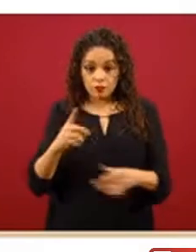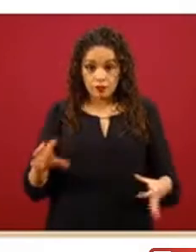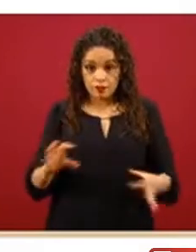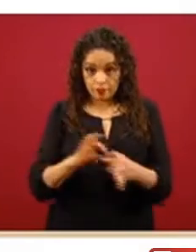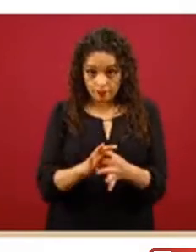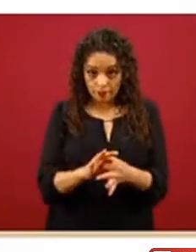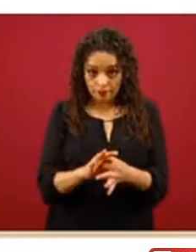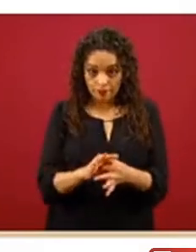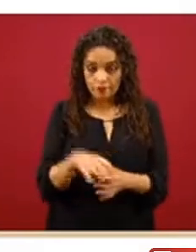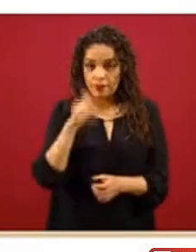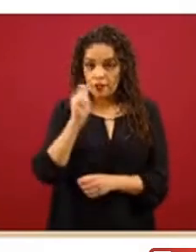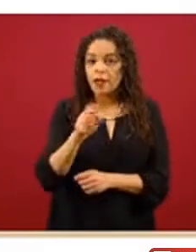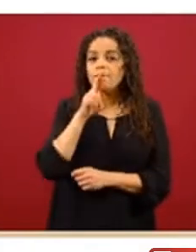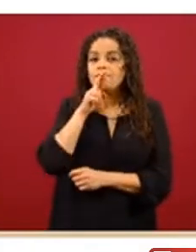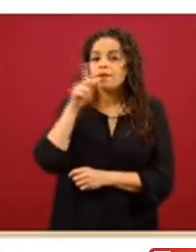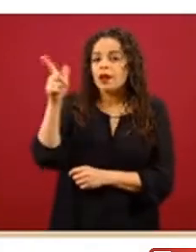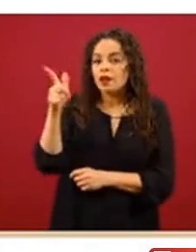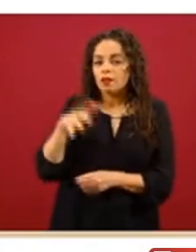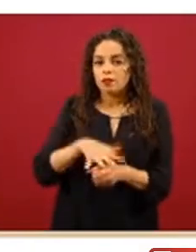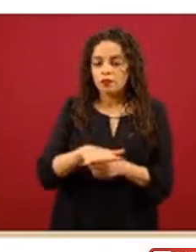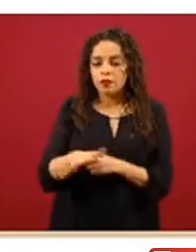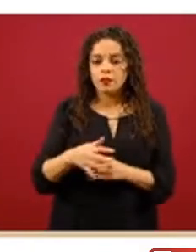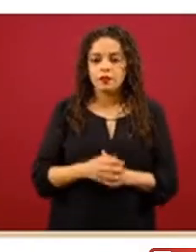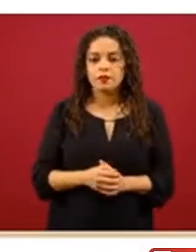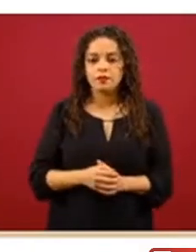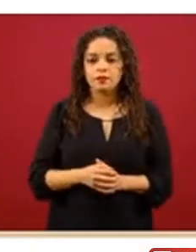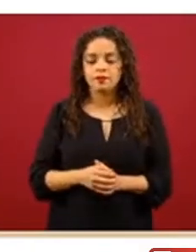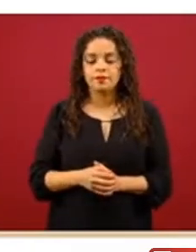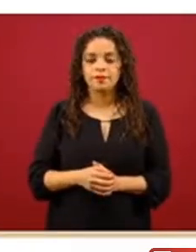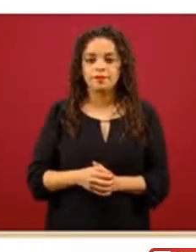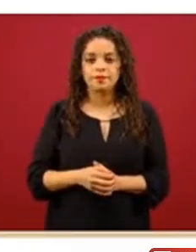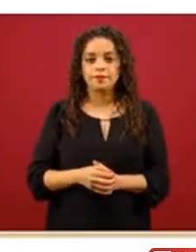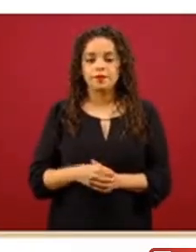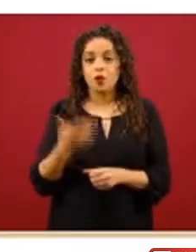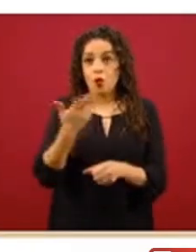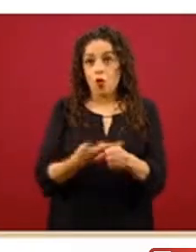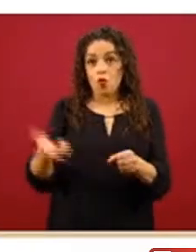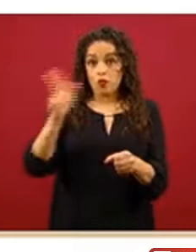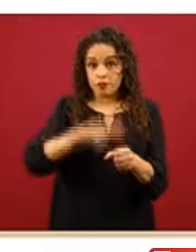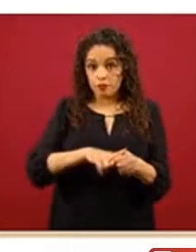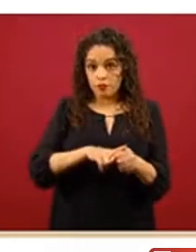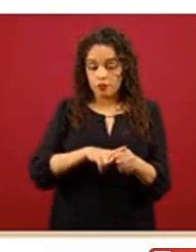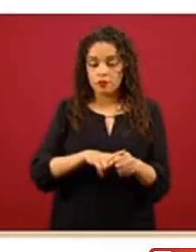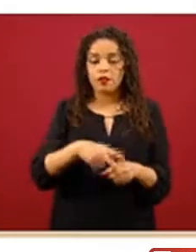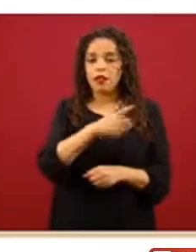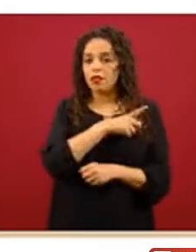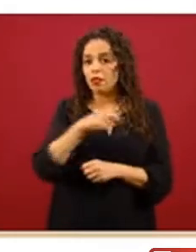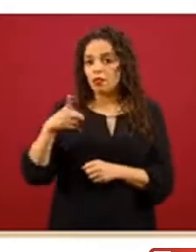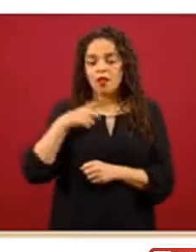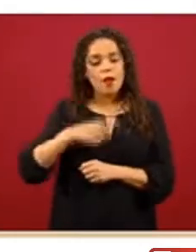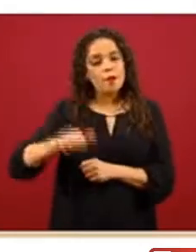de preferencia en ambiente hospitalario, siempre se debe de tener